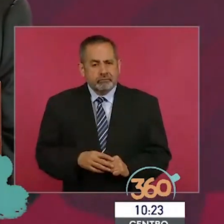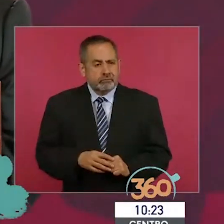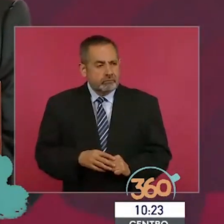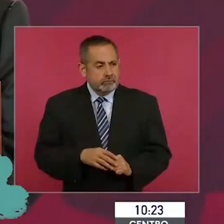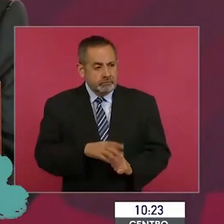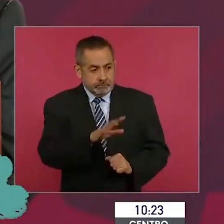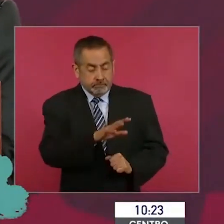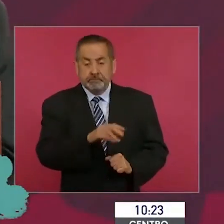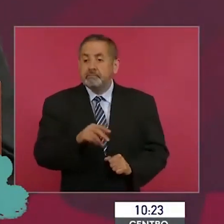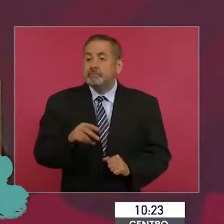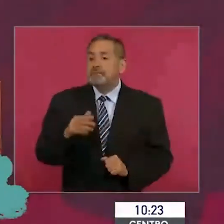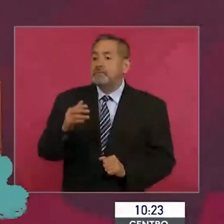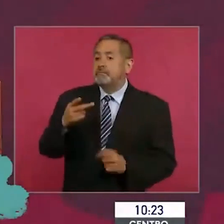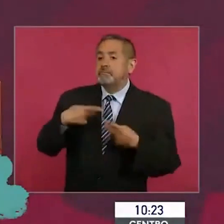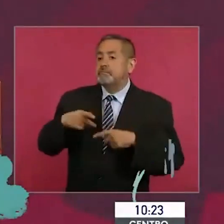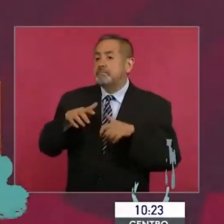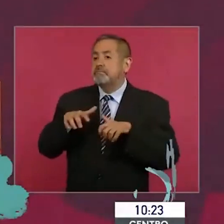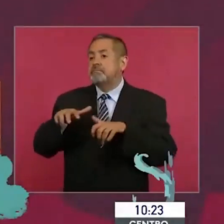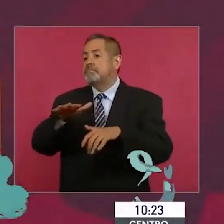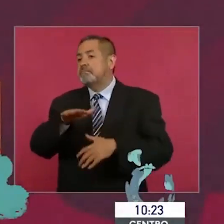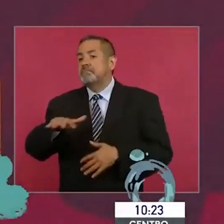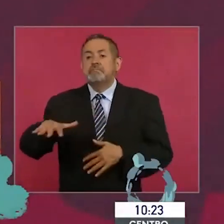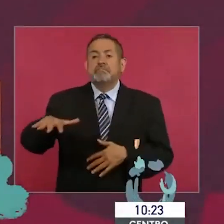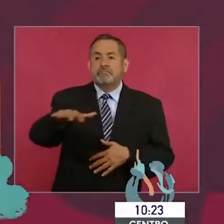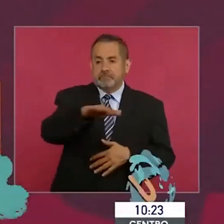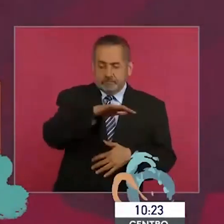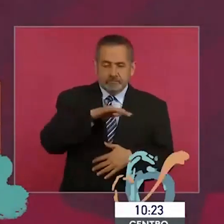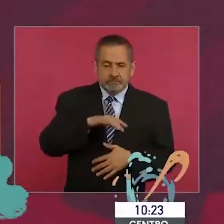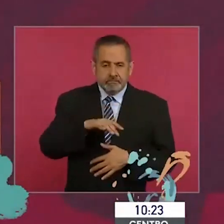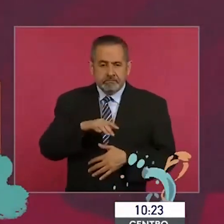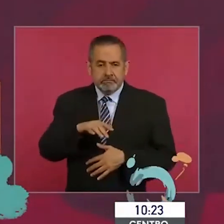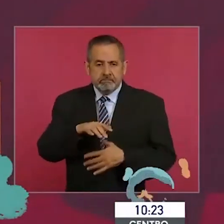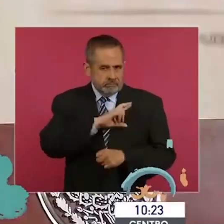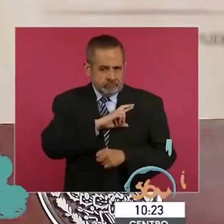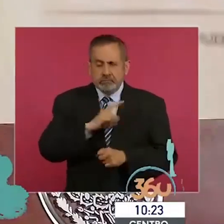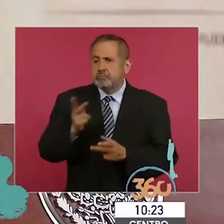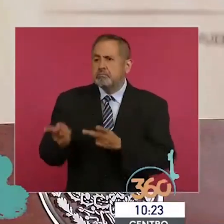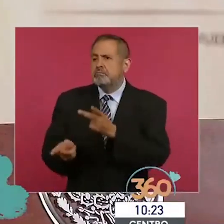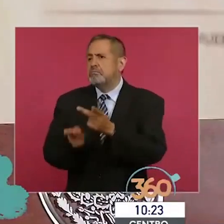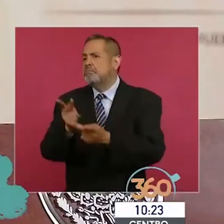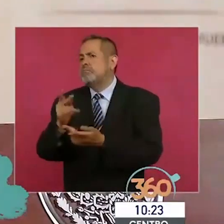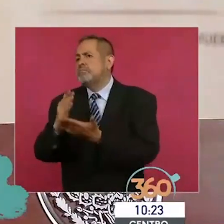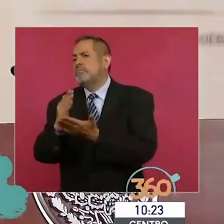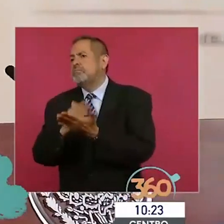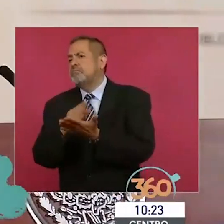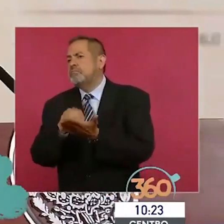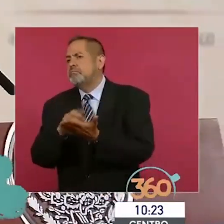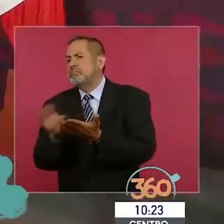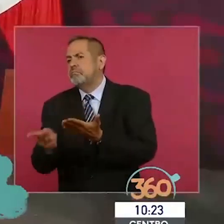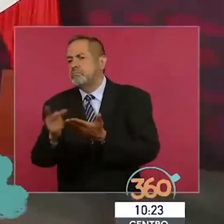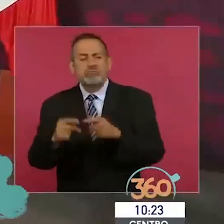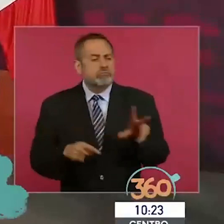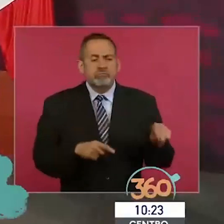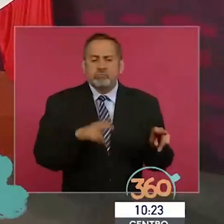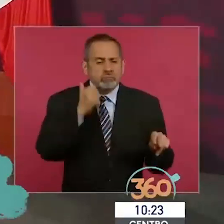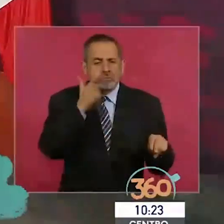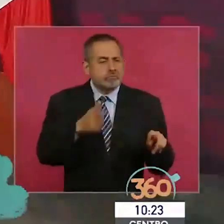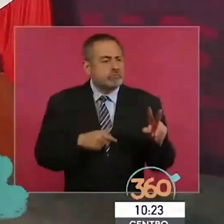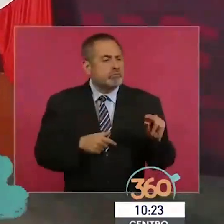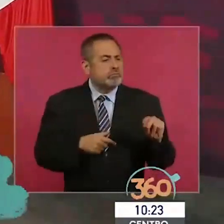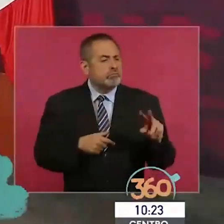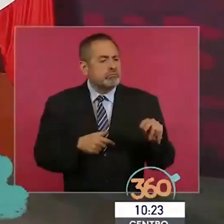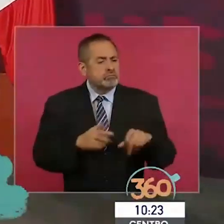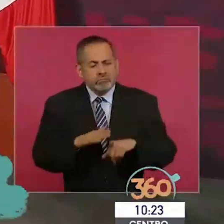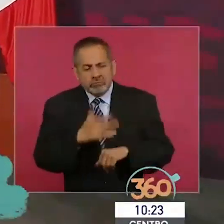al pueblo cuando se privatizó el petróleo siete